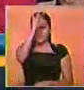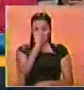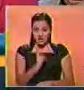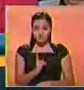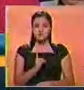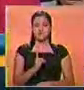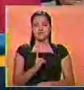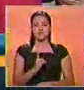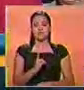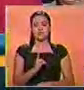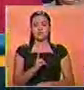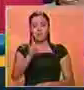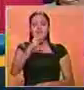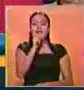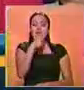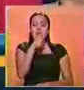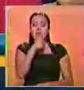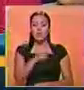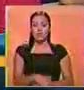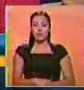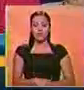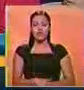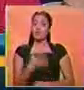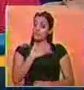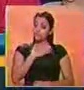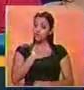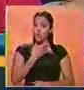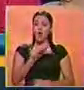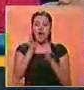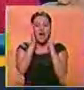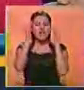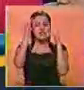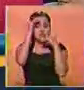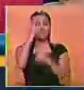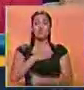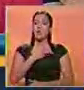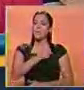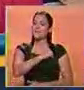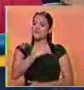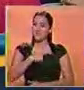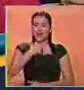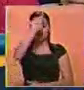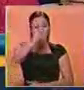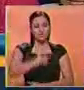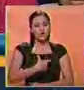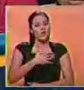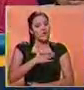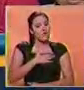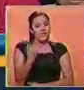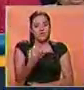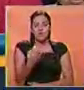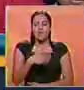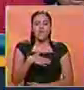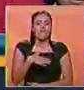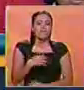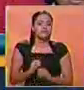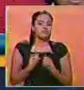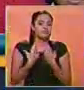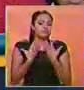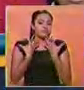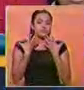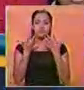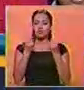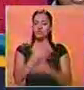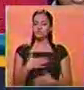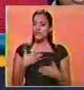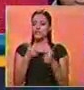discapacitados y abuelitos. Y nosotros nos hemos dedicado, y yo en lo personal a esto me llena de mucha